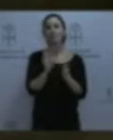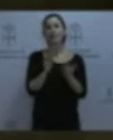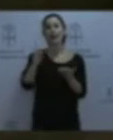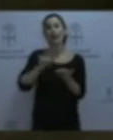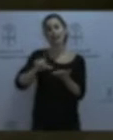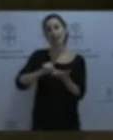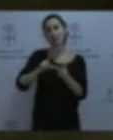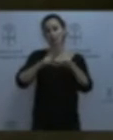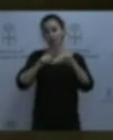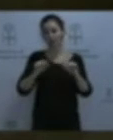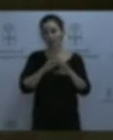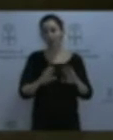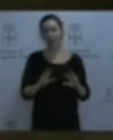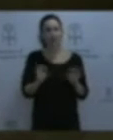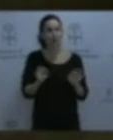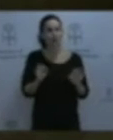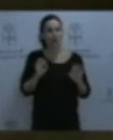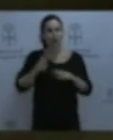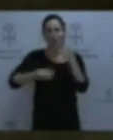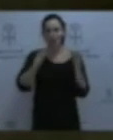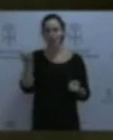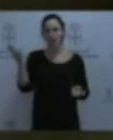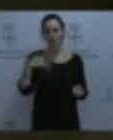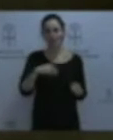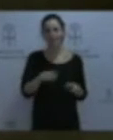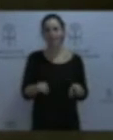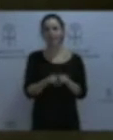y casi siempre carentes de actualización, como